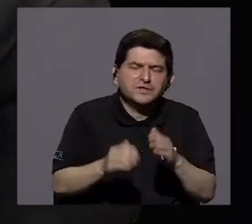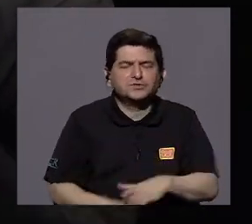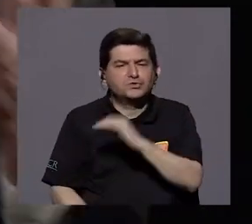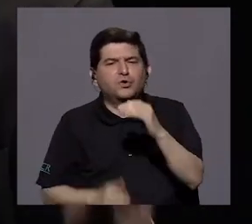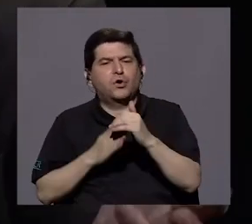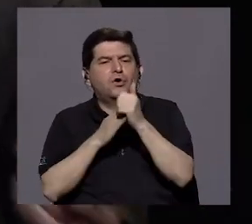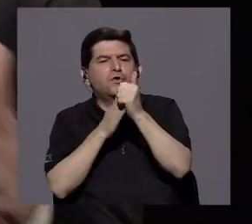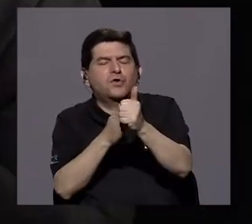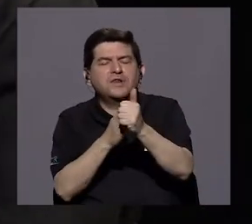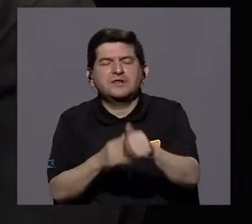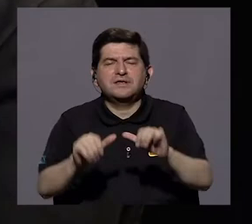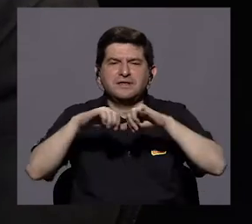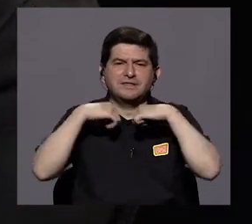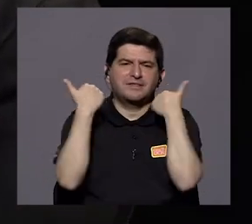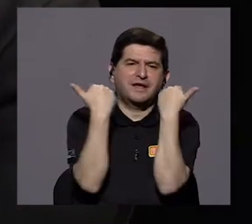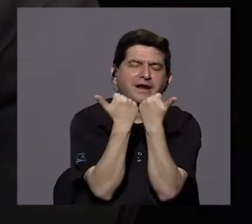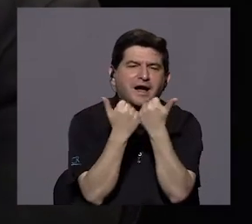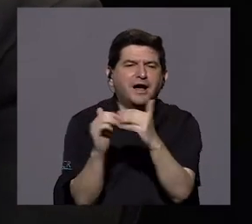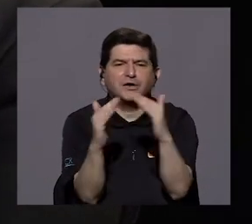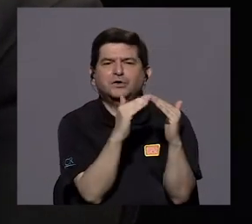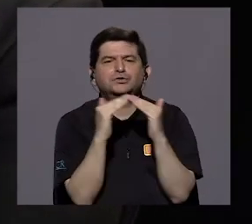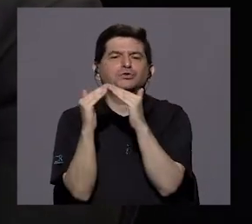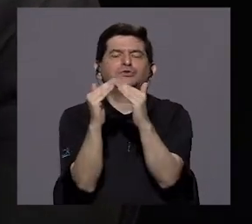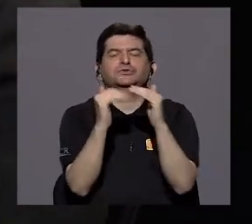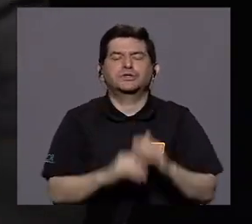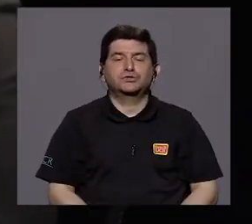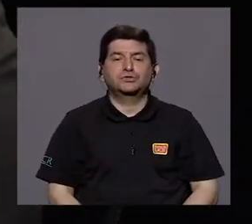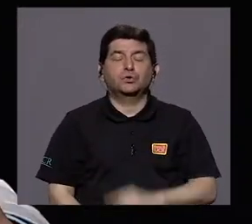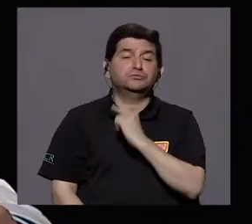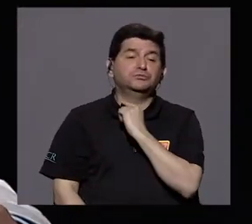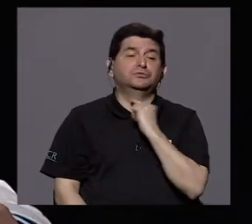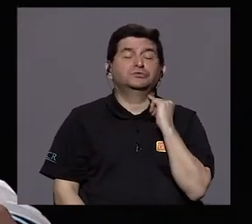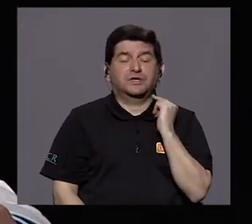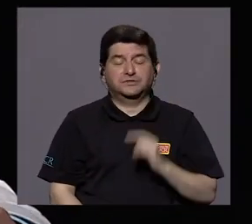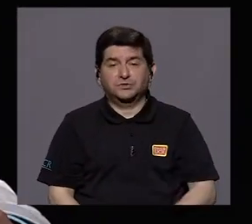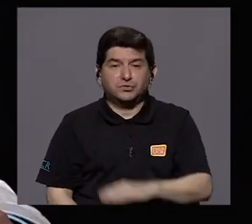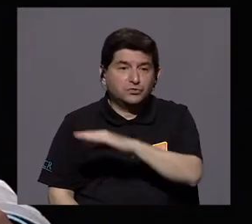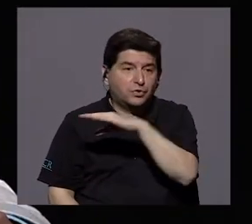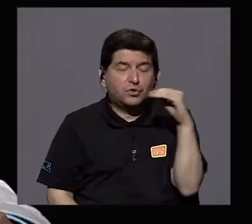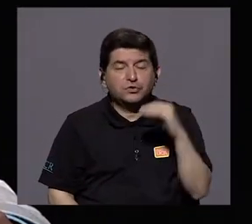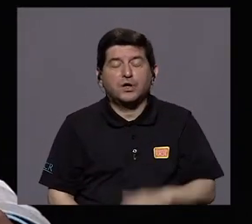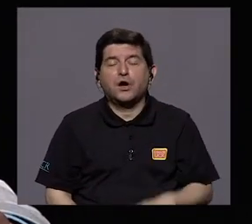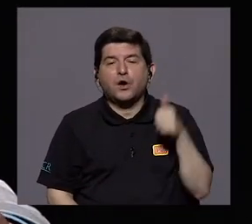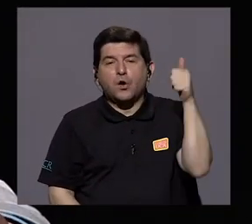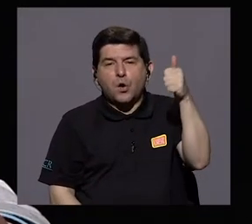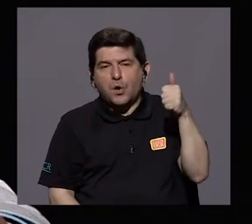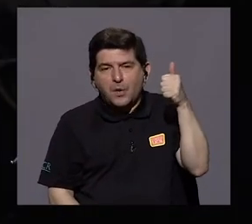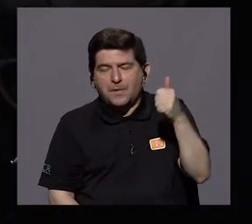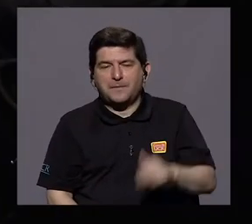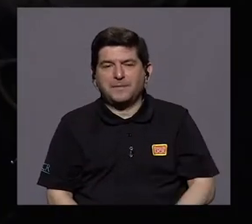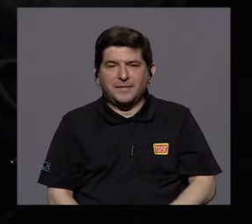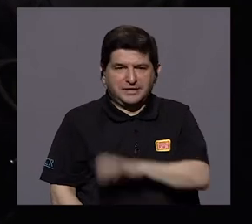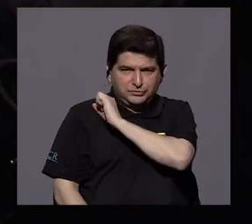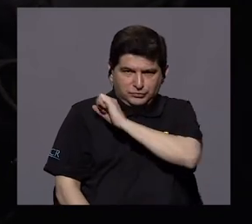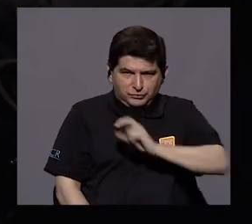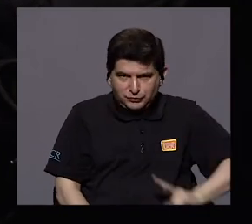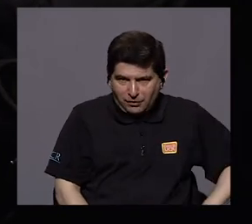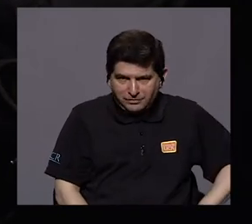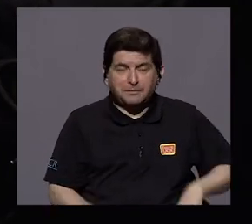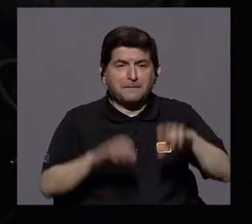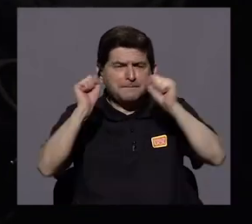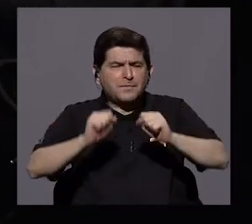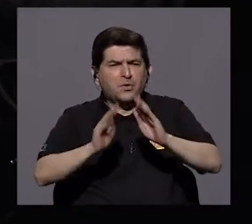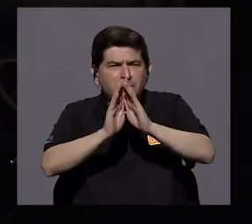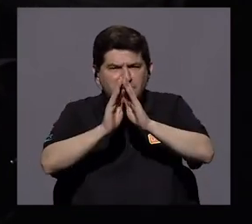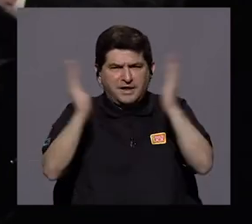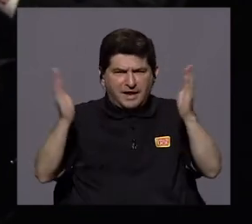el dirigente de la asociación comunal, sí, del sacerdote, del ministro pastor, etcétera, etcétera,